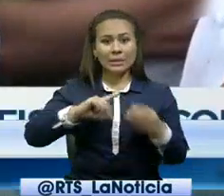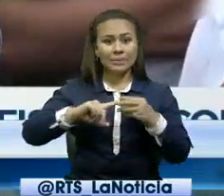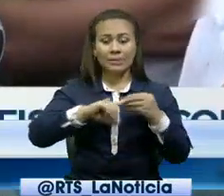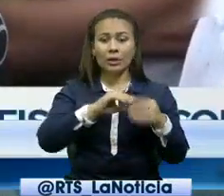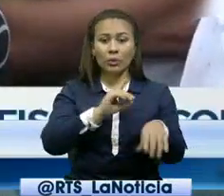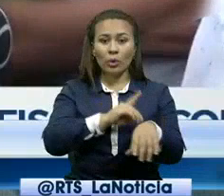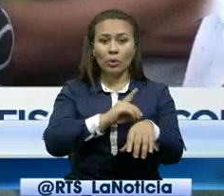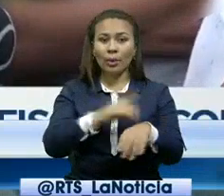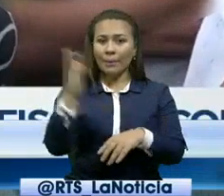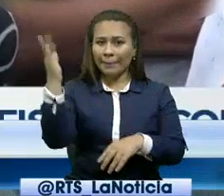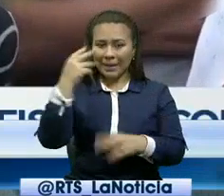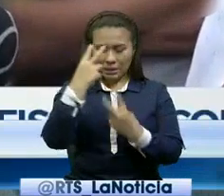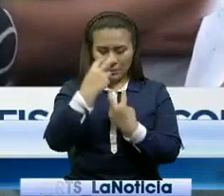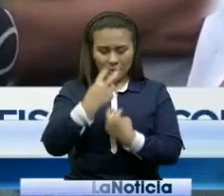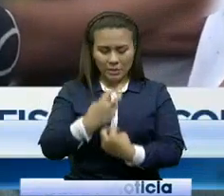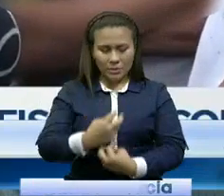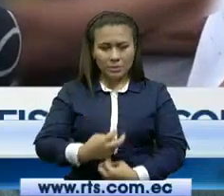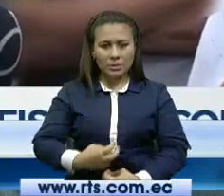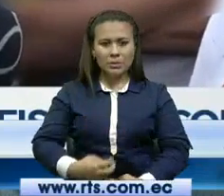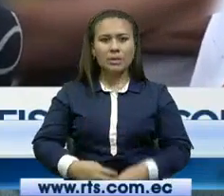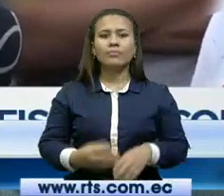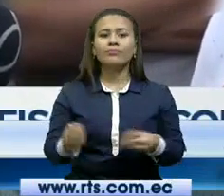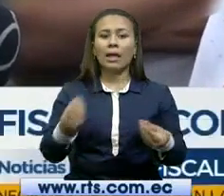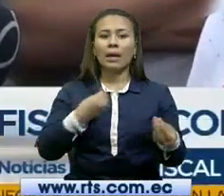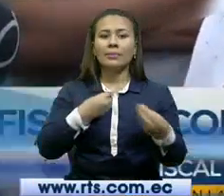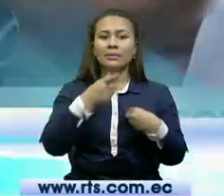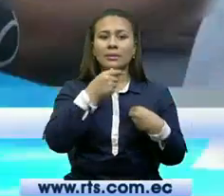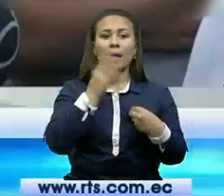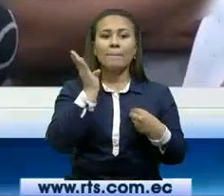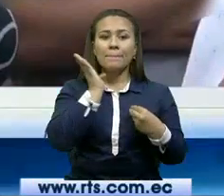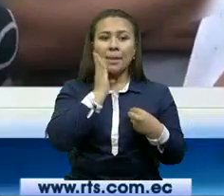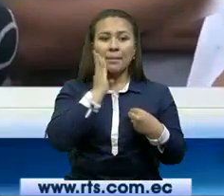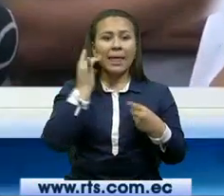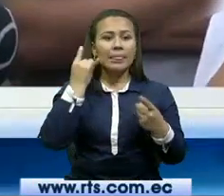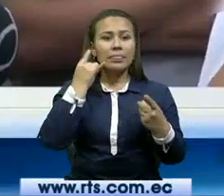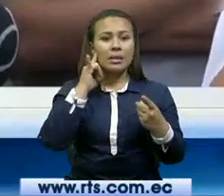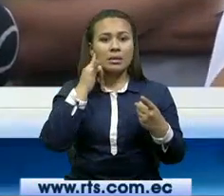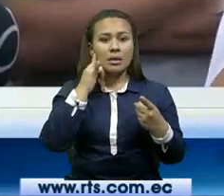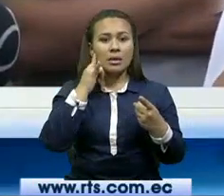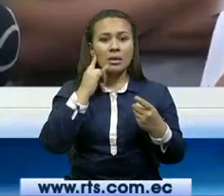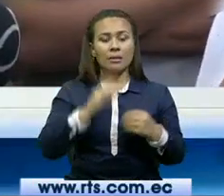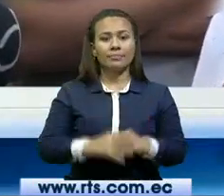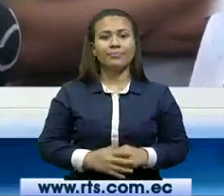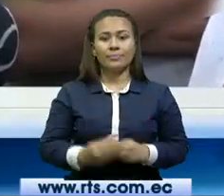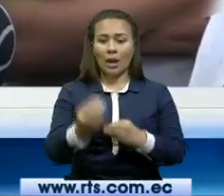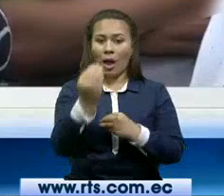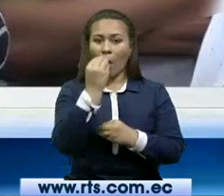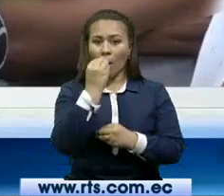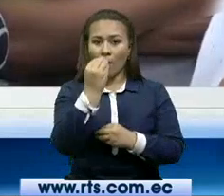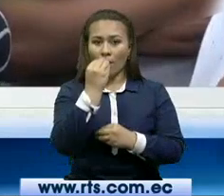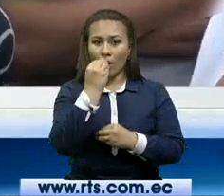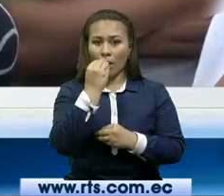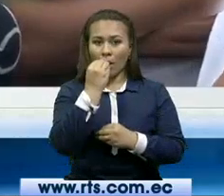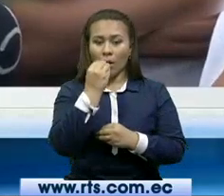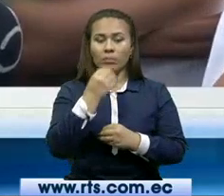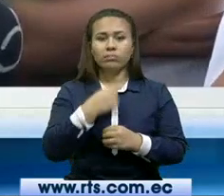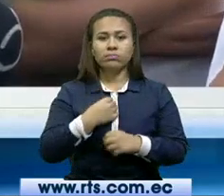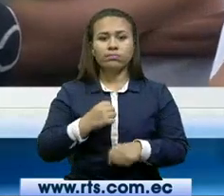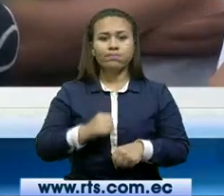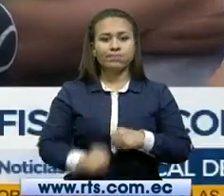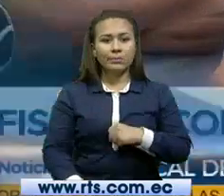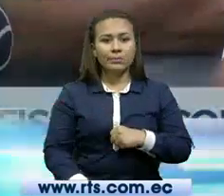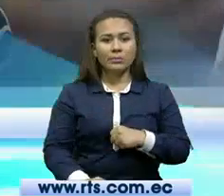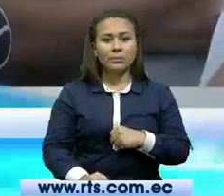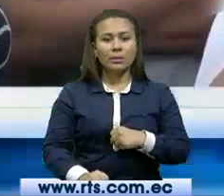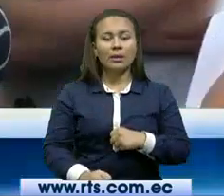los vestigios, en este caso bajo la información que ha dado la madre de la niña, que indica que el alimento que ella consumió se